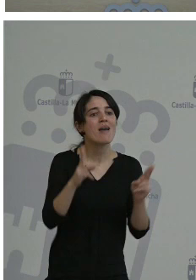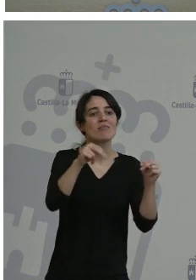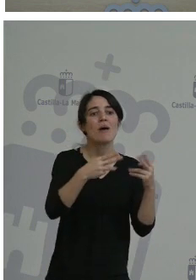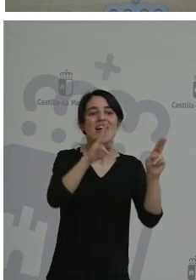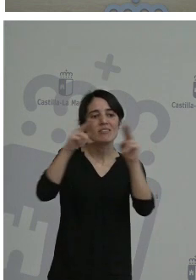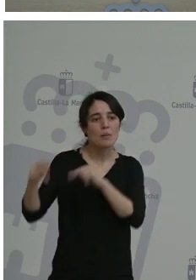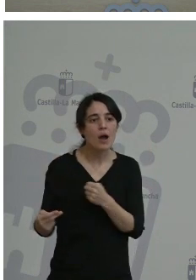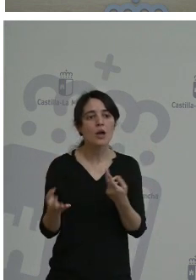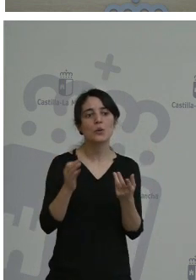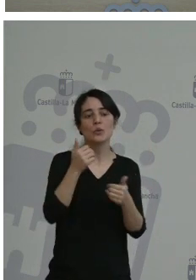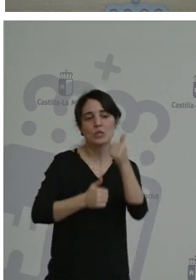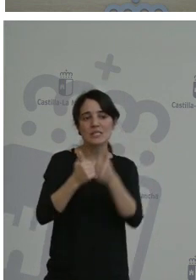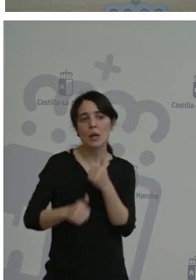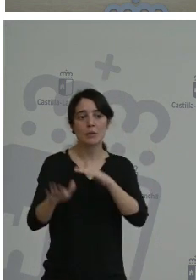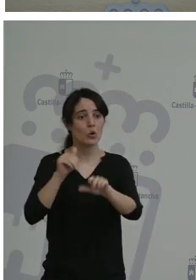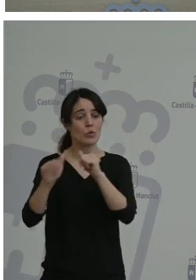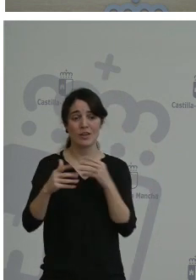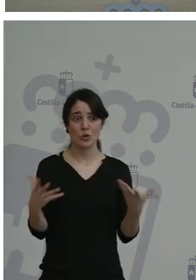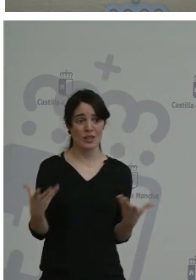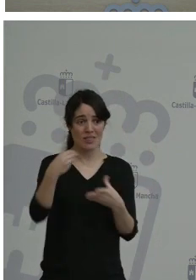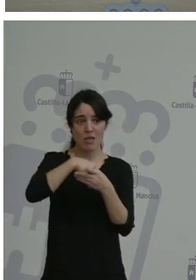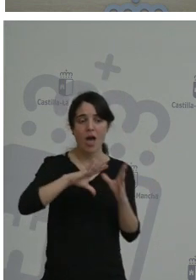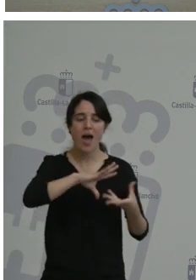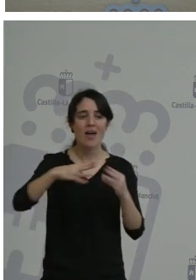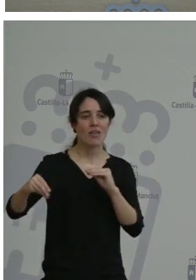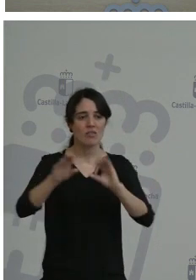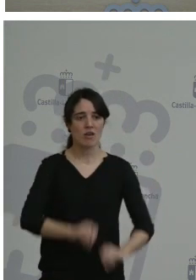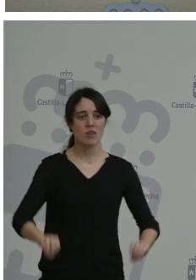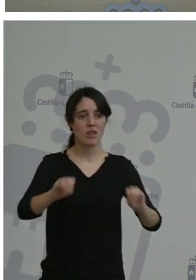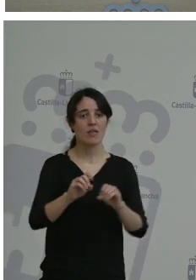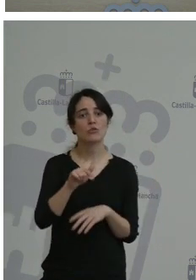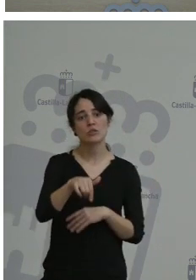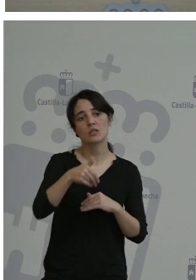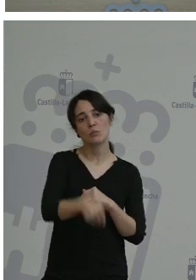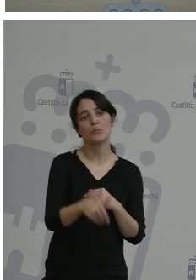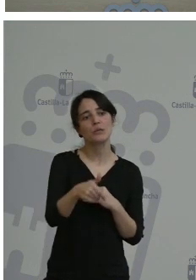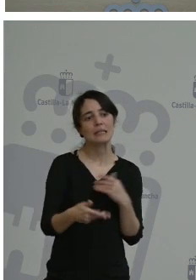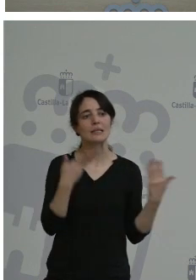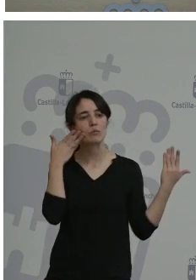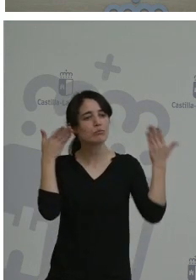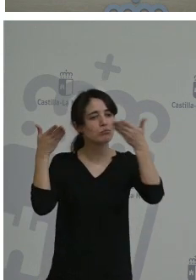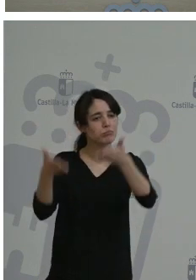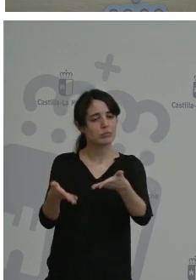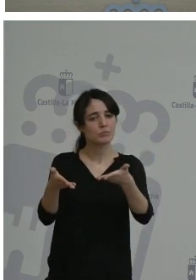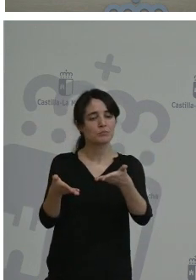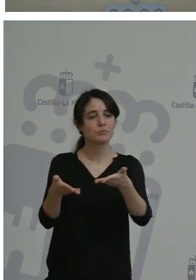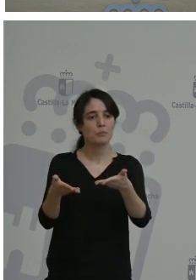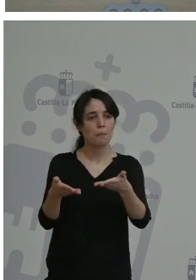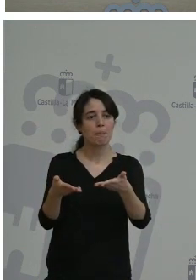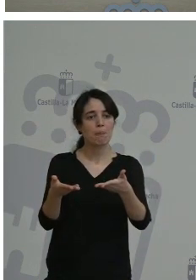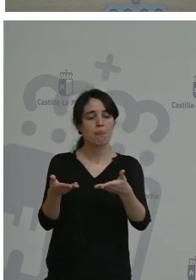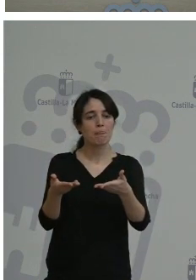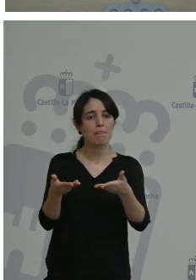convocatorias. Entonces, es importante poner un foco en esta promoción interna, porque cada vez más ellos quieren